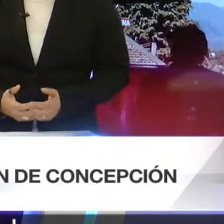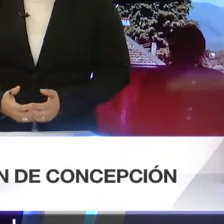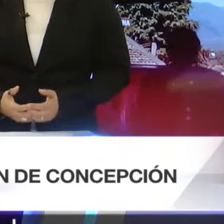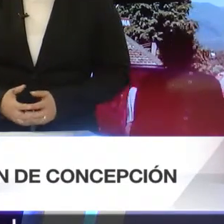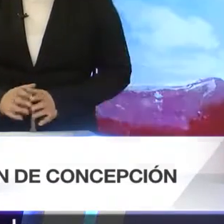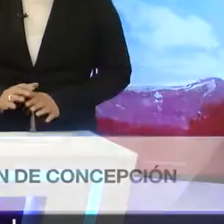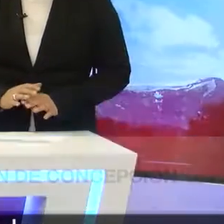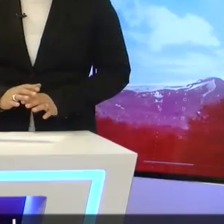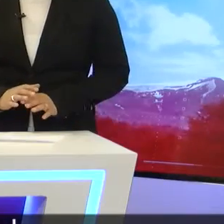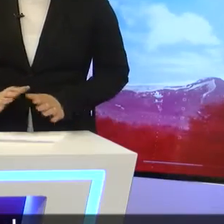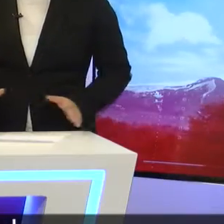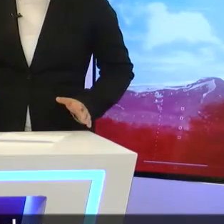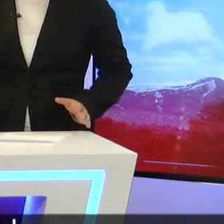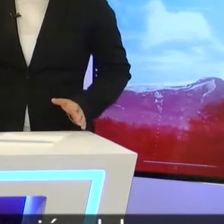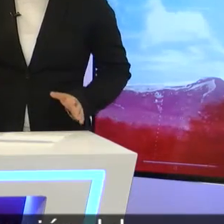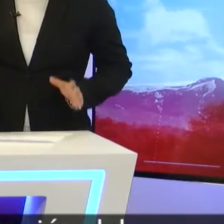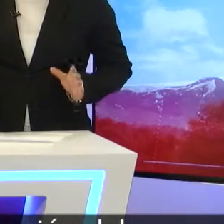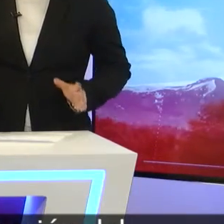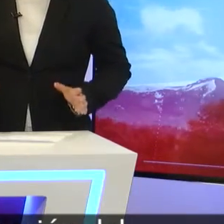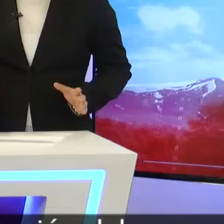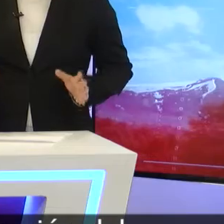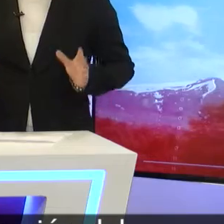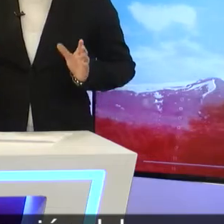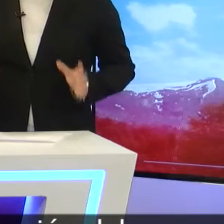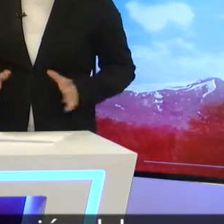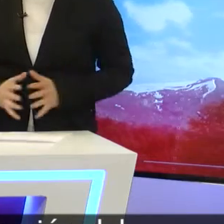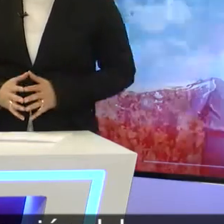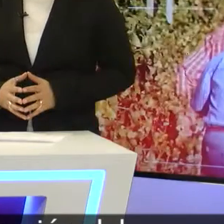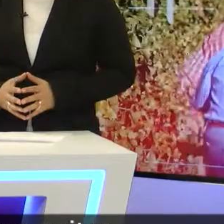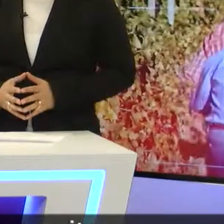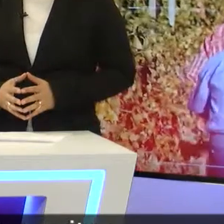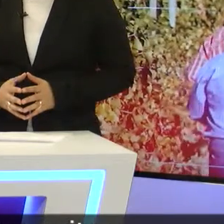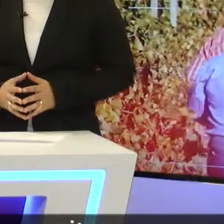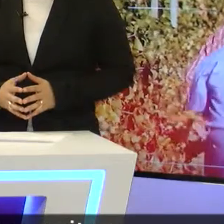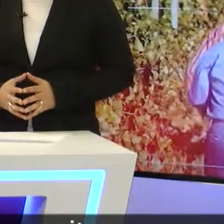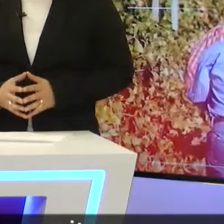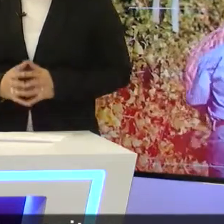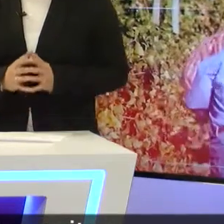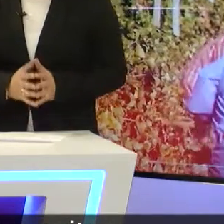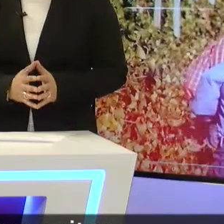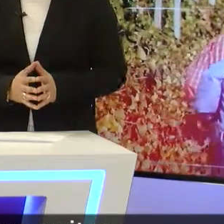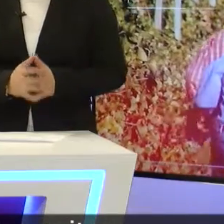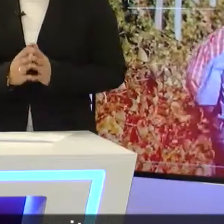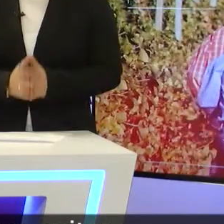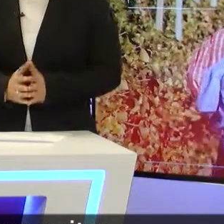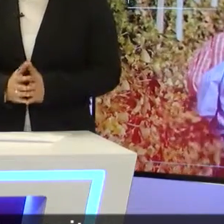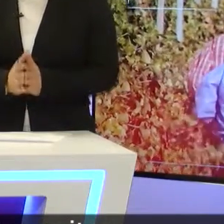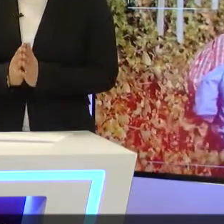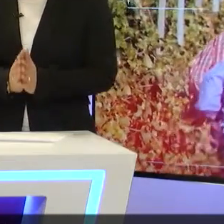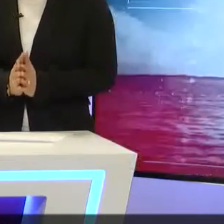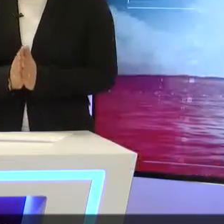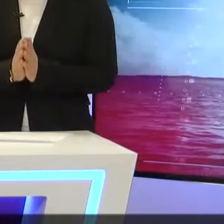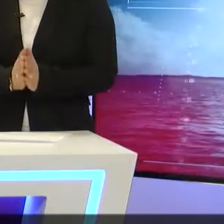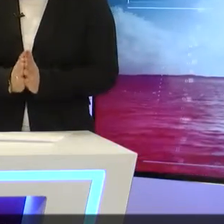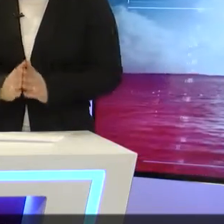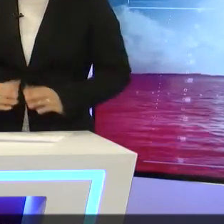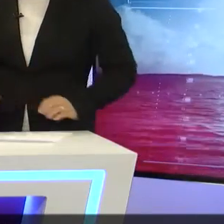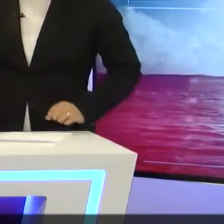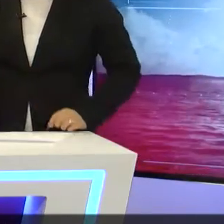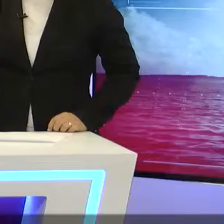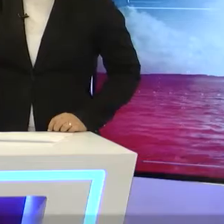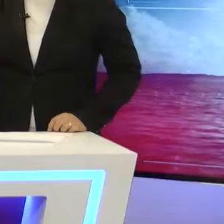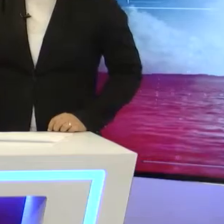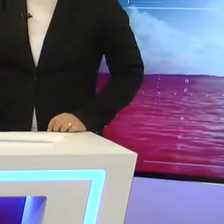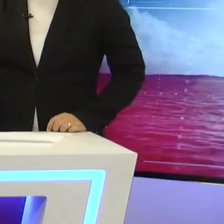pero ella los dejó plantados. Ahora piden al Seremi de Educación del Biobío que intervenga para evitar el cierre de este